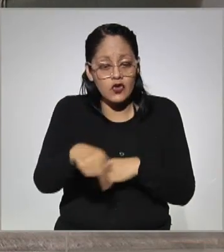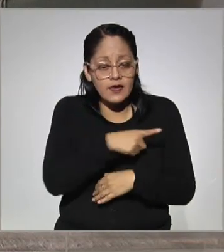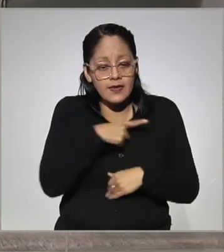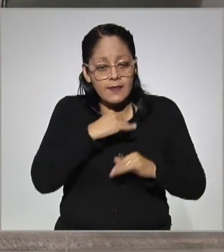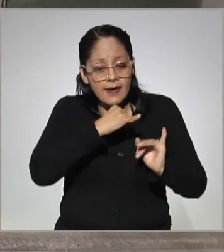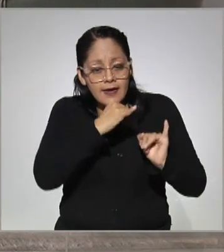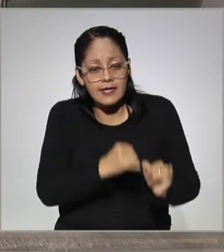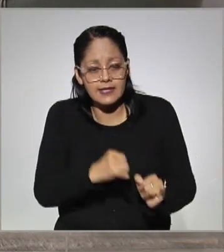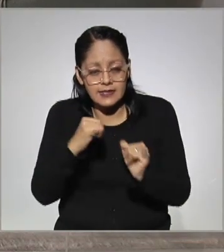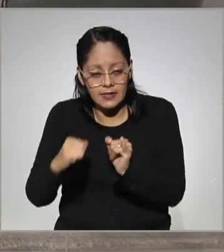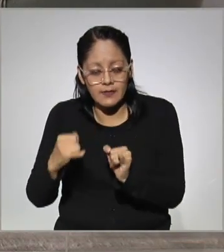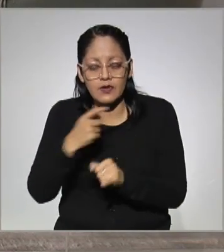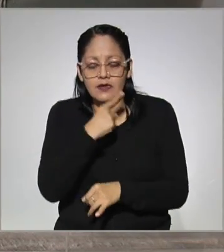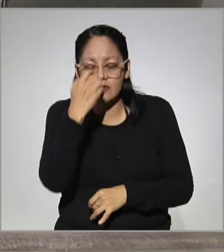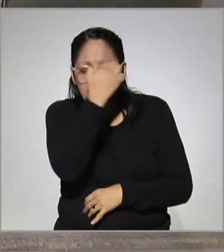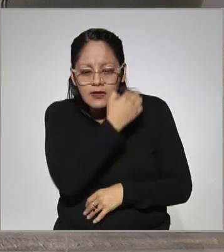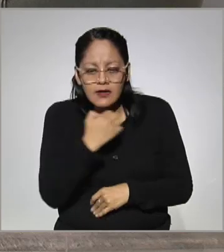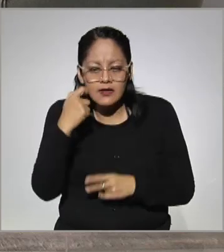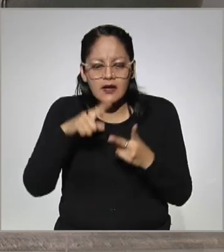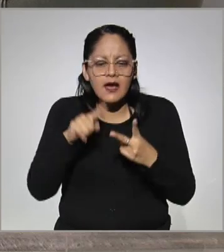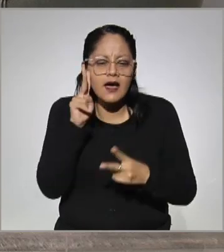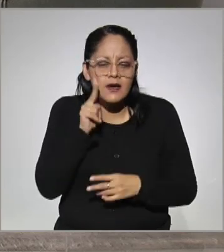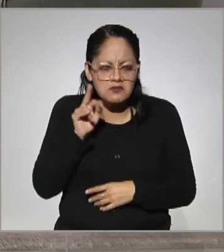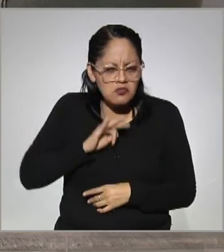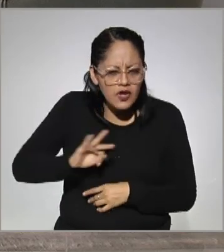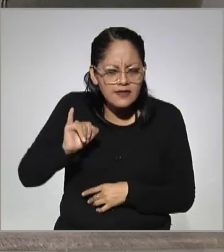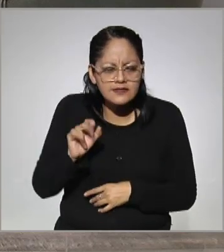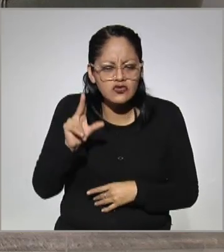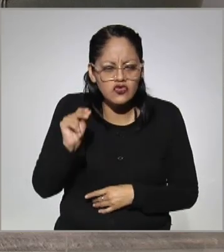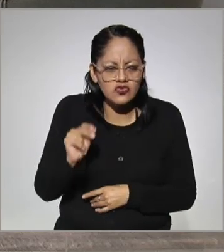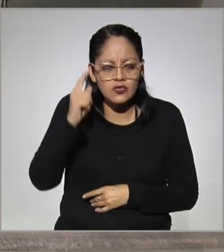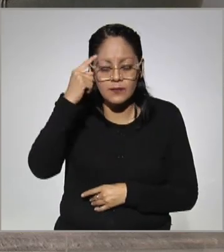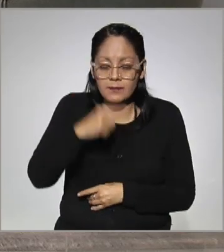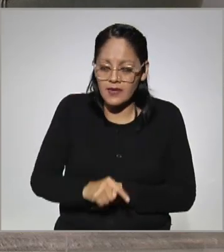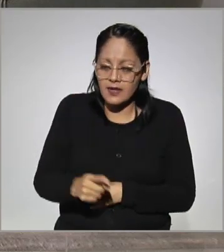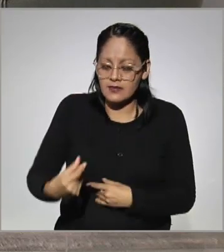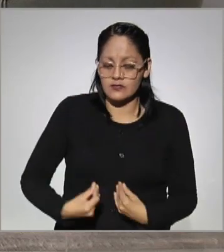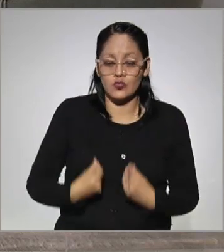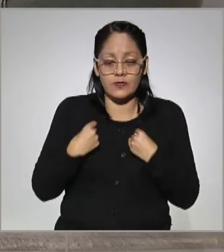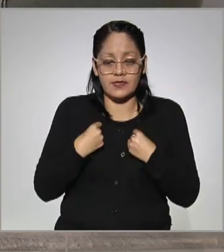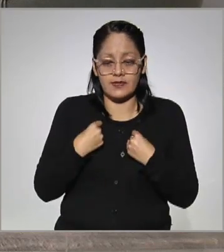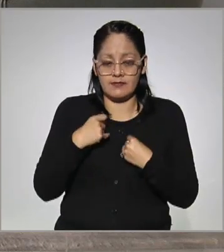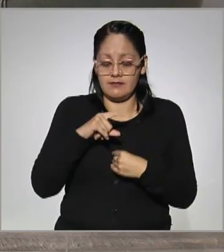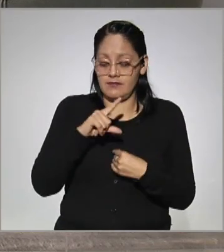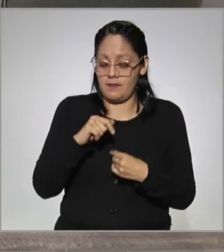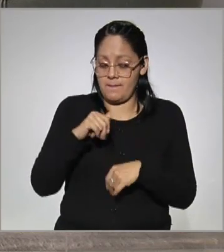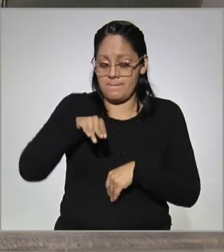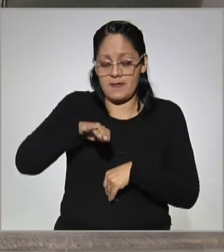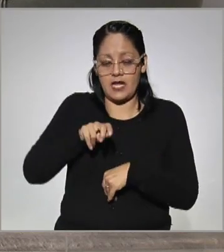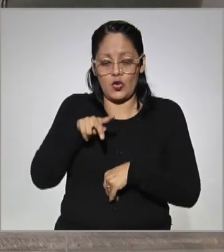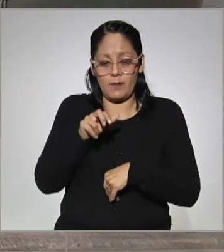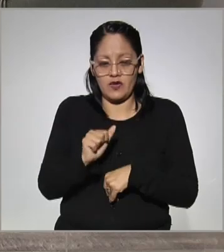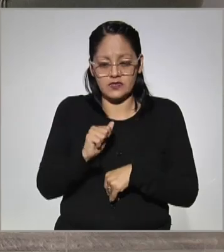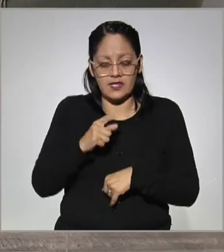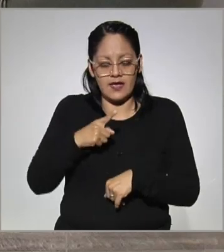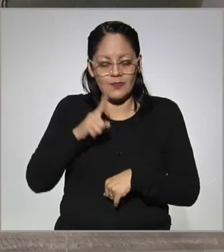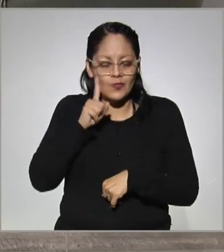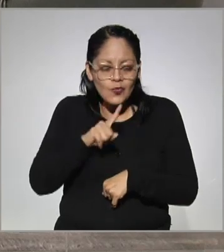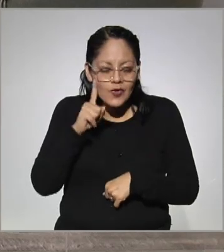hacerse ciertos estudios, que sean candidatas para que tengan una mejor calidad de vida después de la menopausia con el uso de ciertas